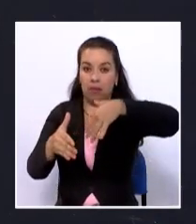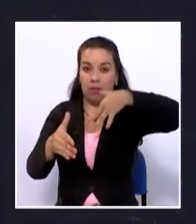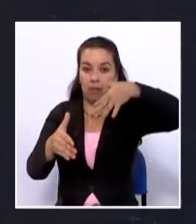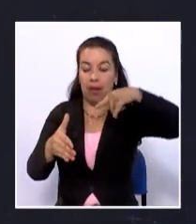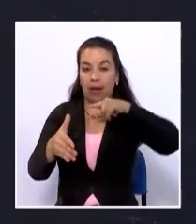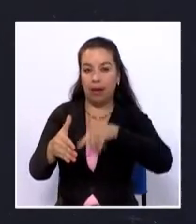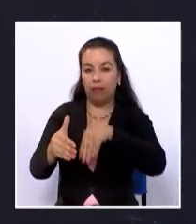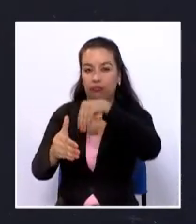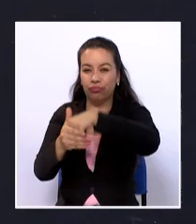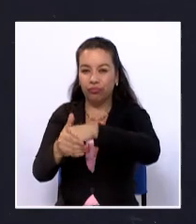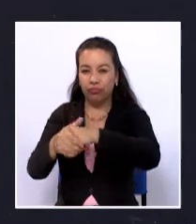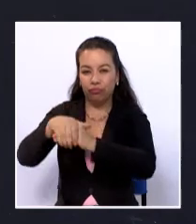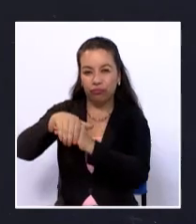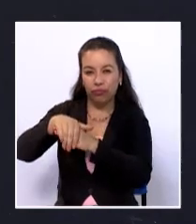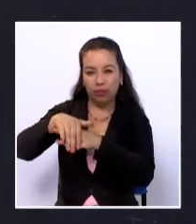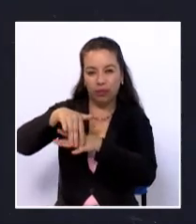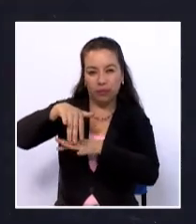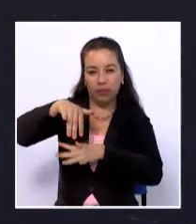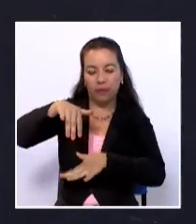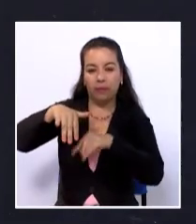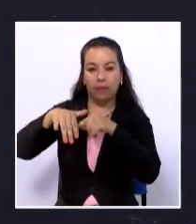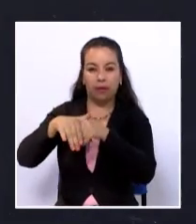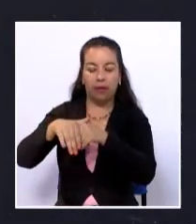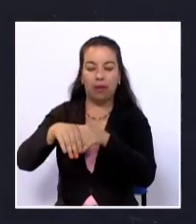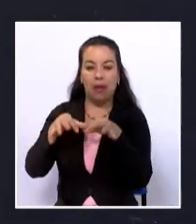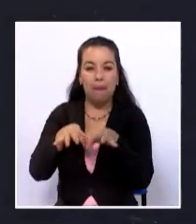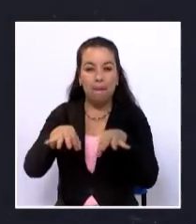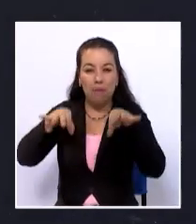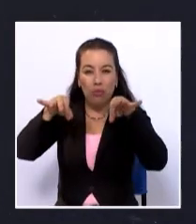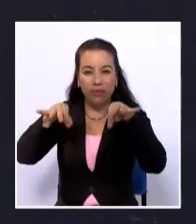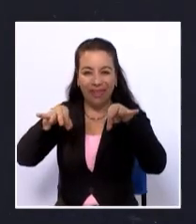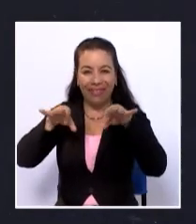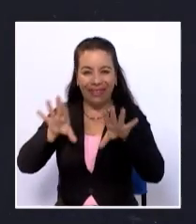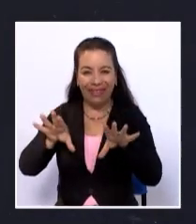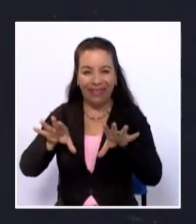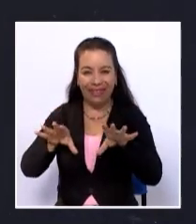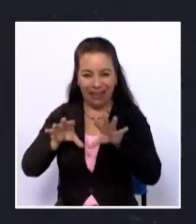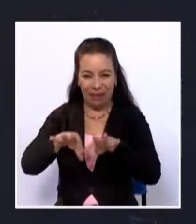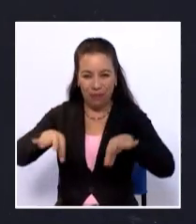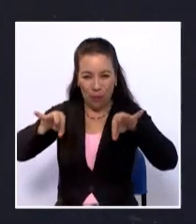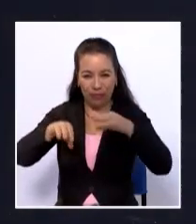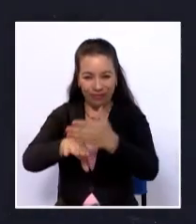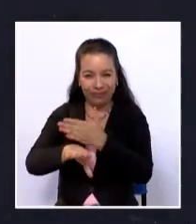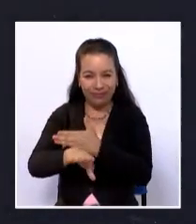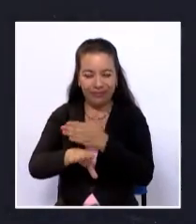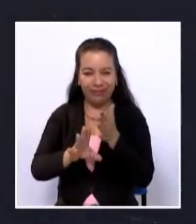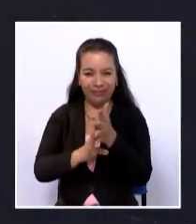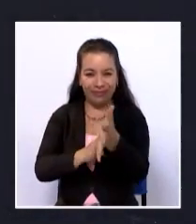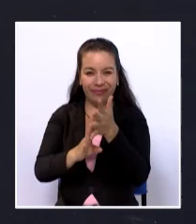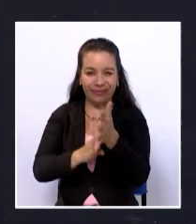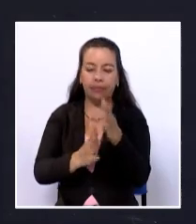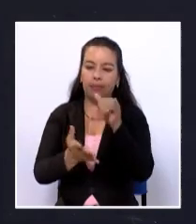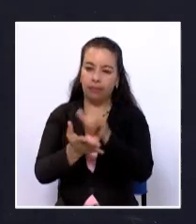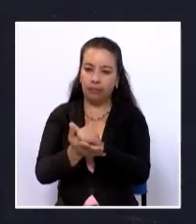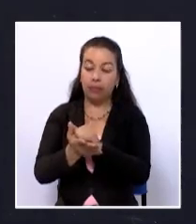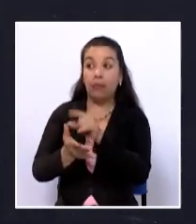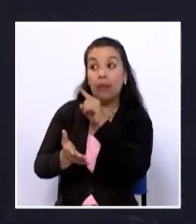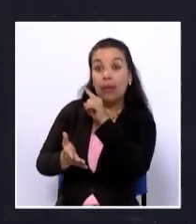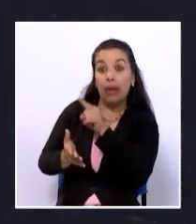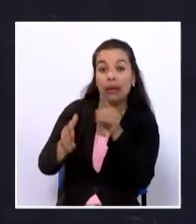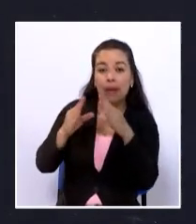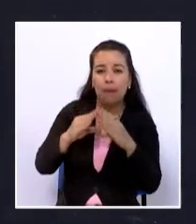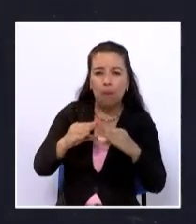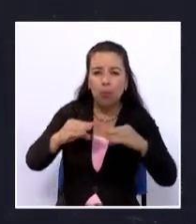en la en la bolsa supra rotuliana que sufre rotuliana retro cuadricipital o sea esa esa